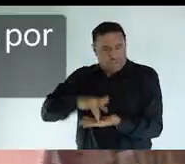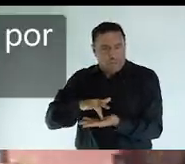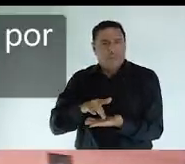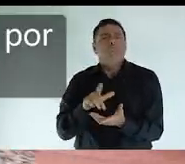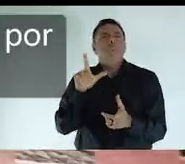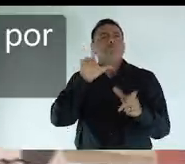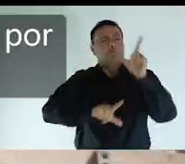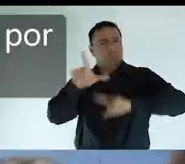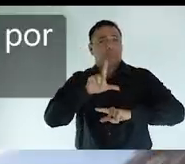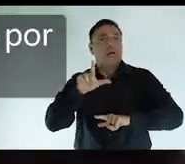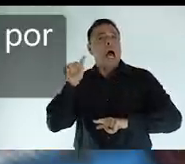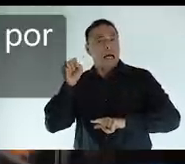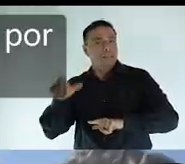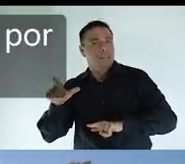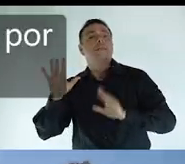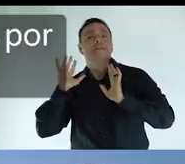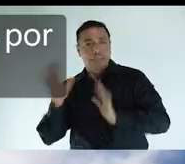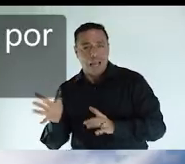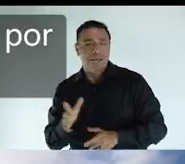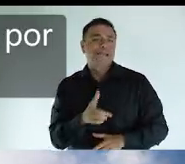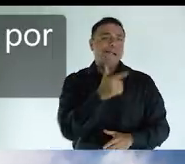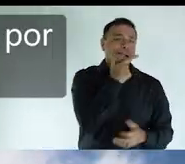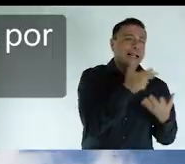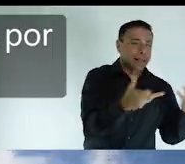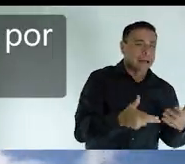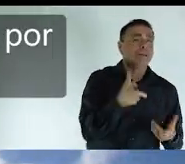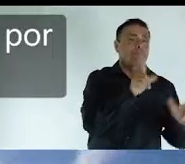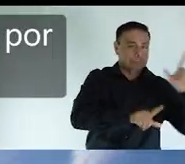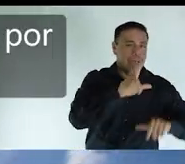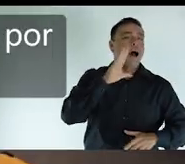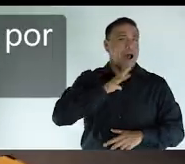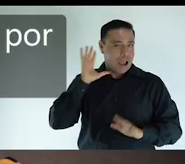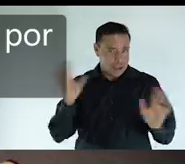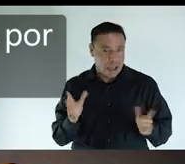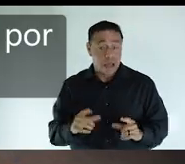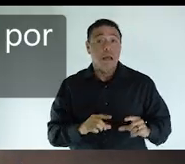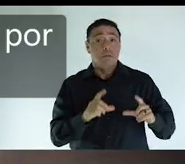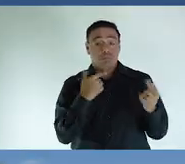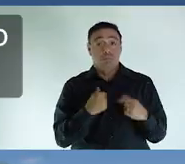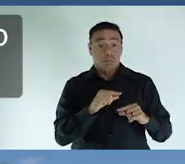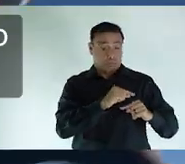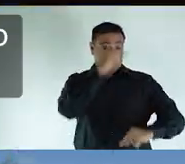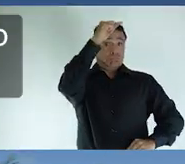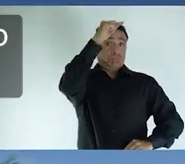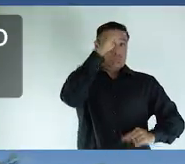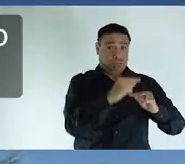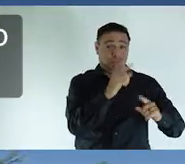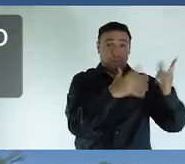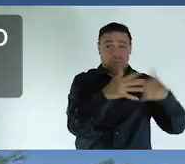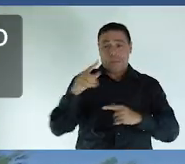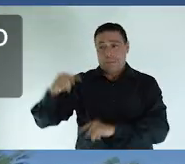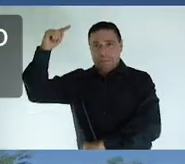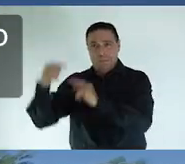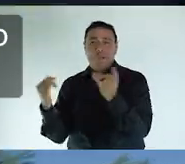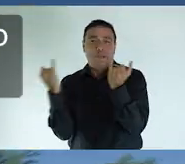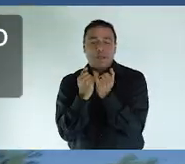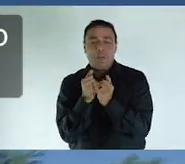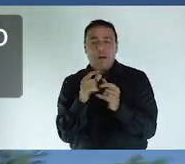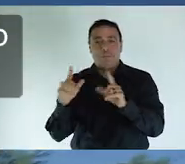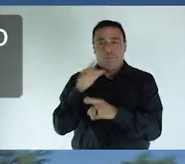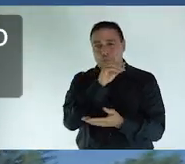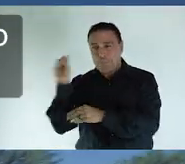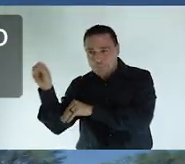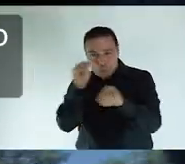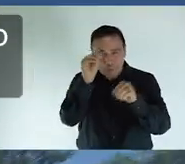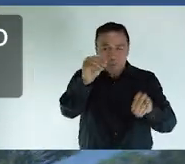Actualmente las cinemáticas del juego están acompañadas por lengua de señas americana o británica. También puedes personalizar el tamaño,